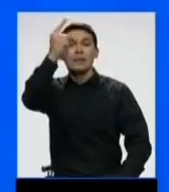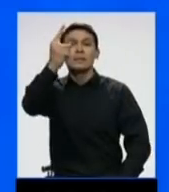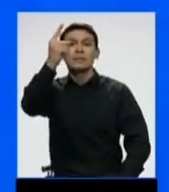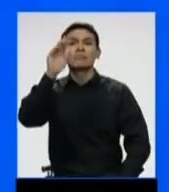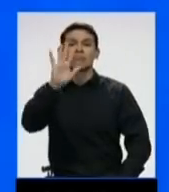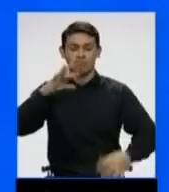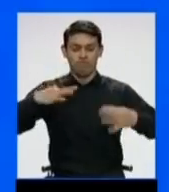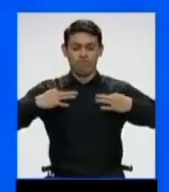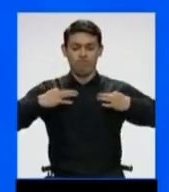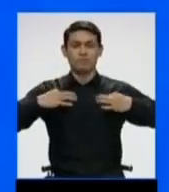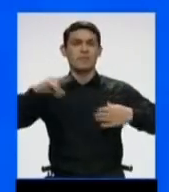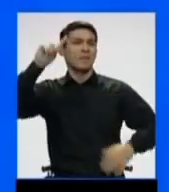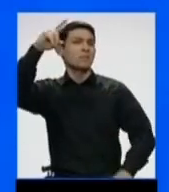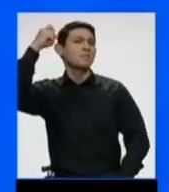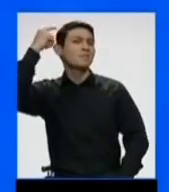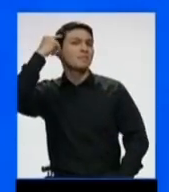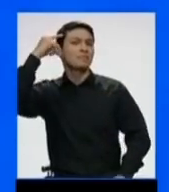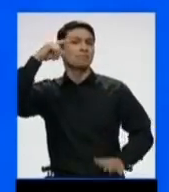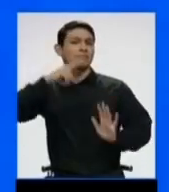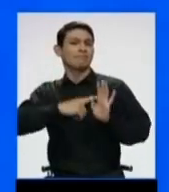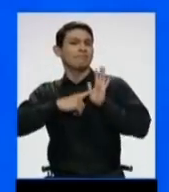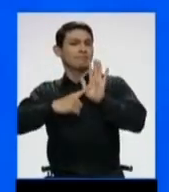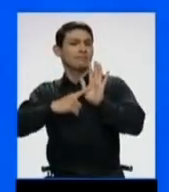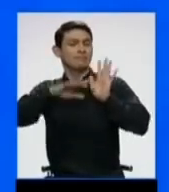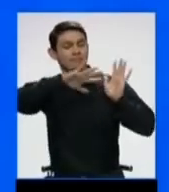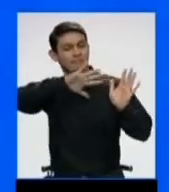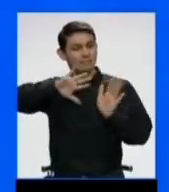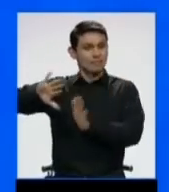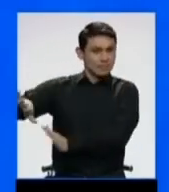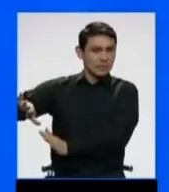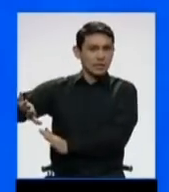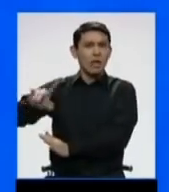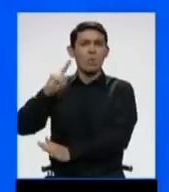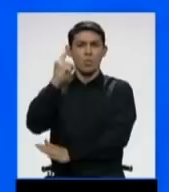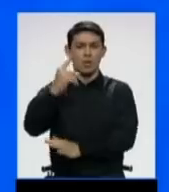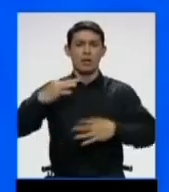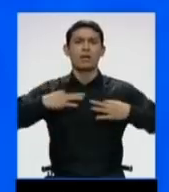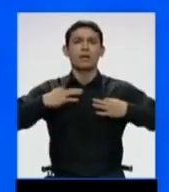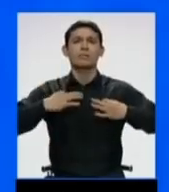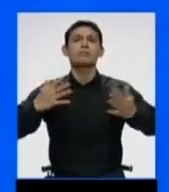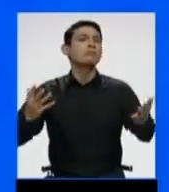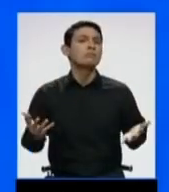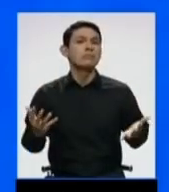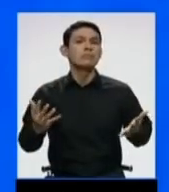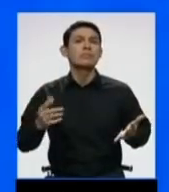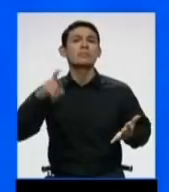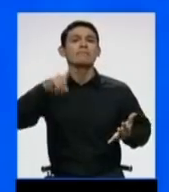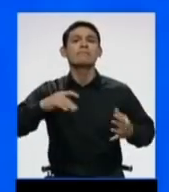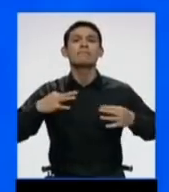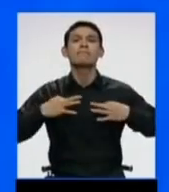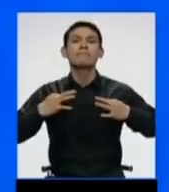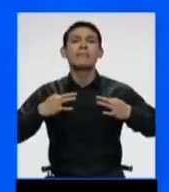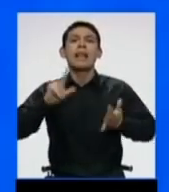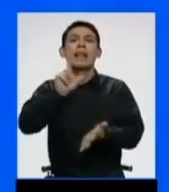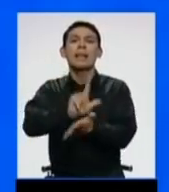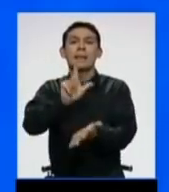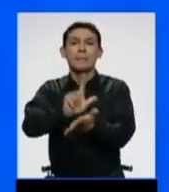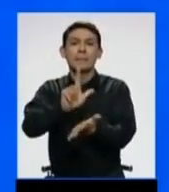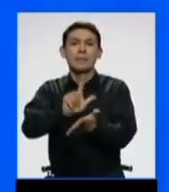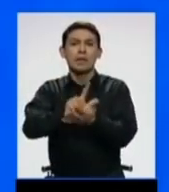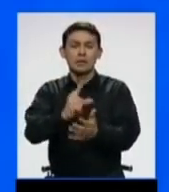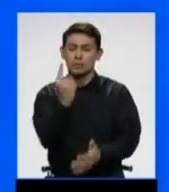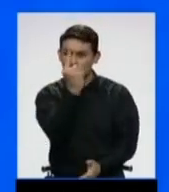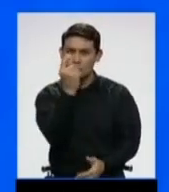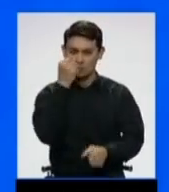su camiseta política tiene que quedar de lado y la única camiseta que tiene que tener es la camiseta de Lima.